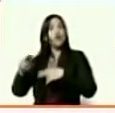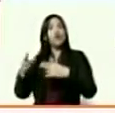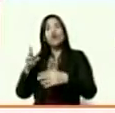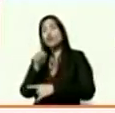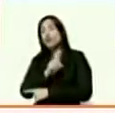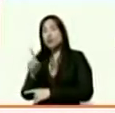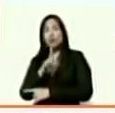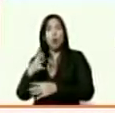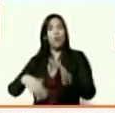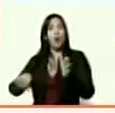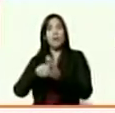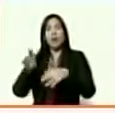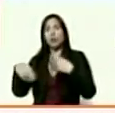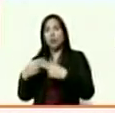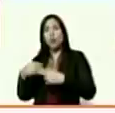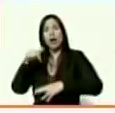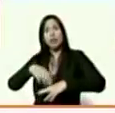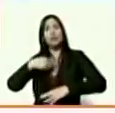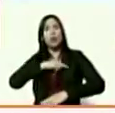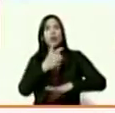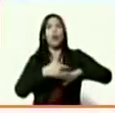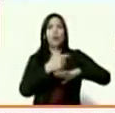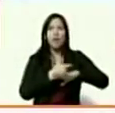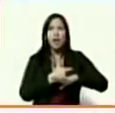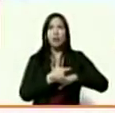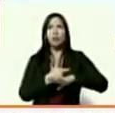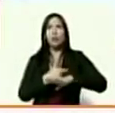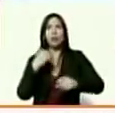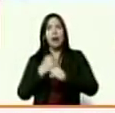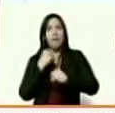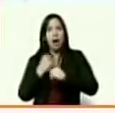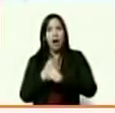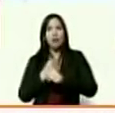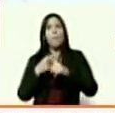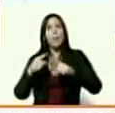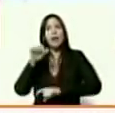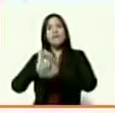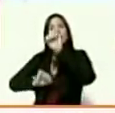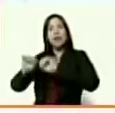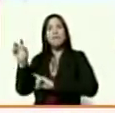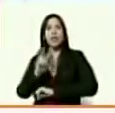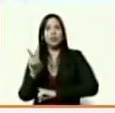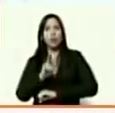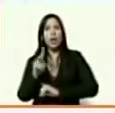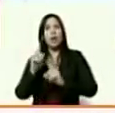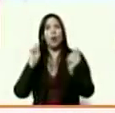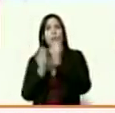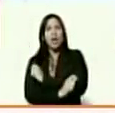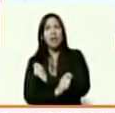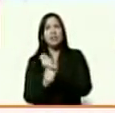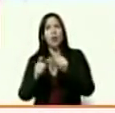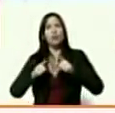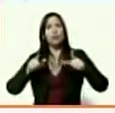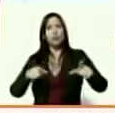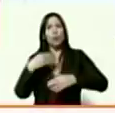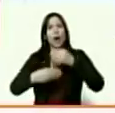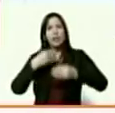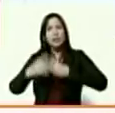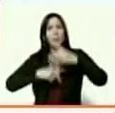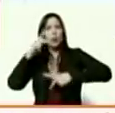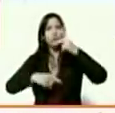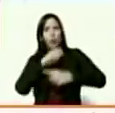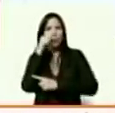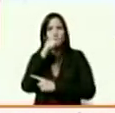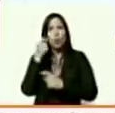está trabajando como corresponde para evitar que Venezuela se convierta en un sitio de, generación de drogas, de producción,